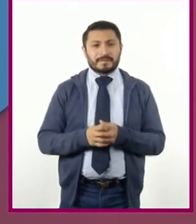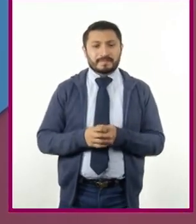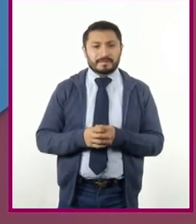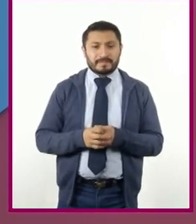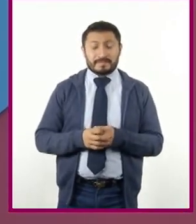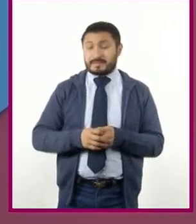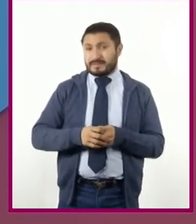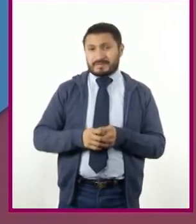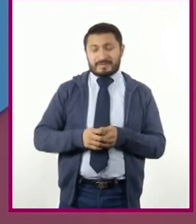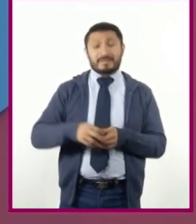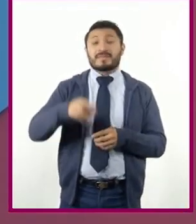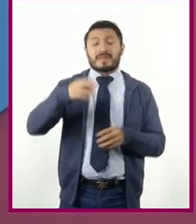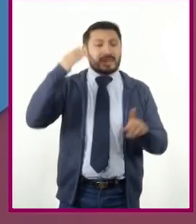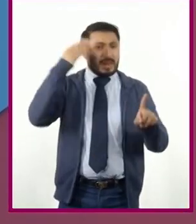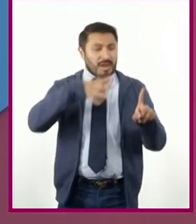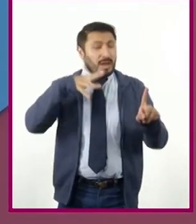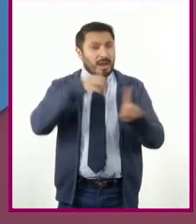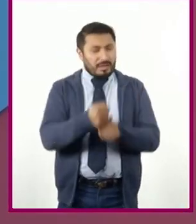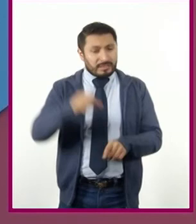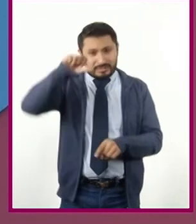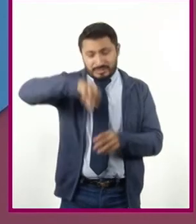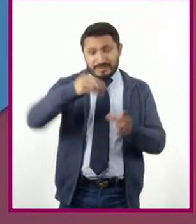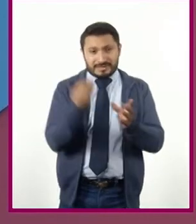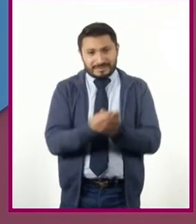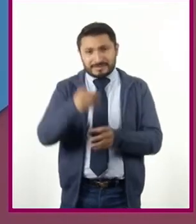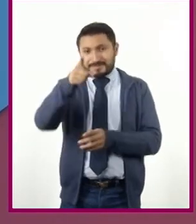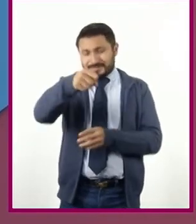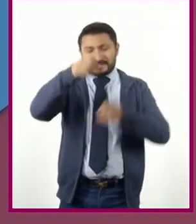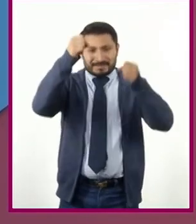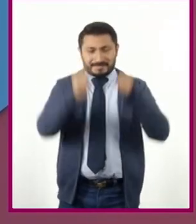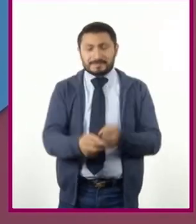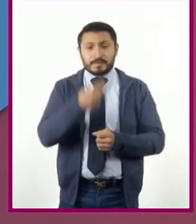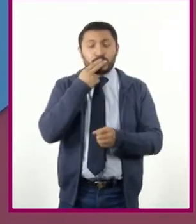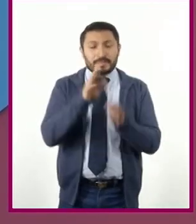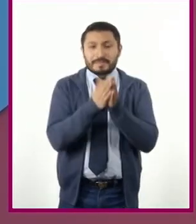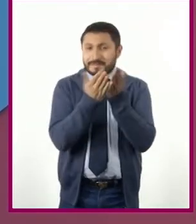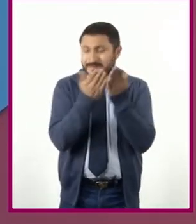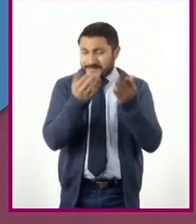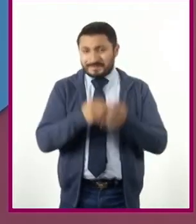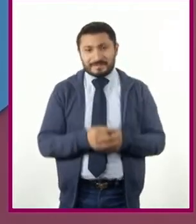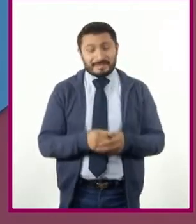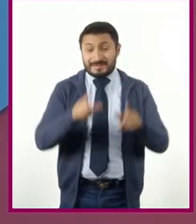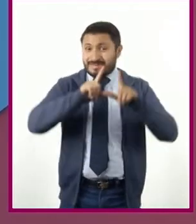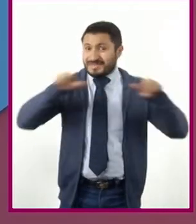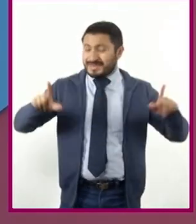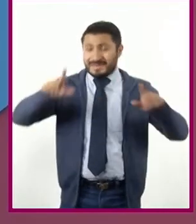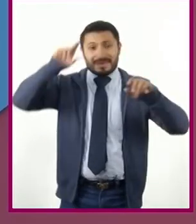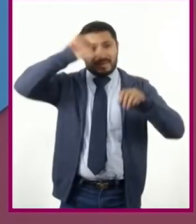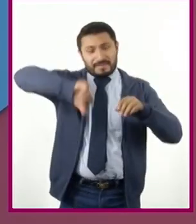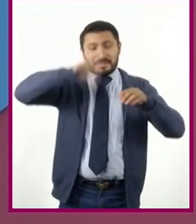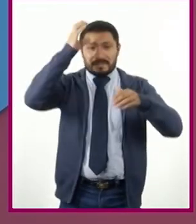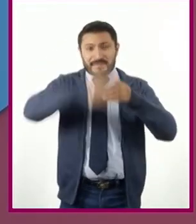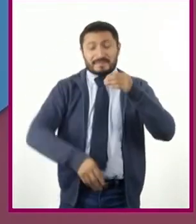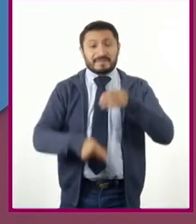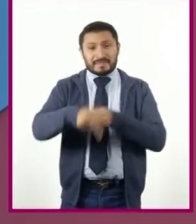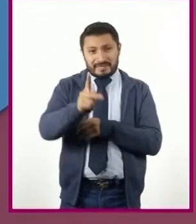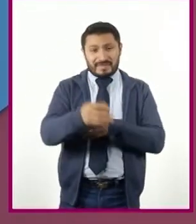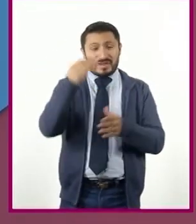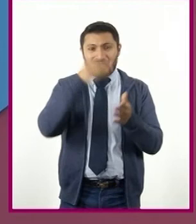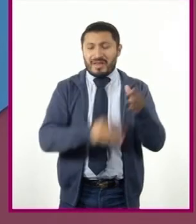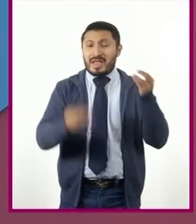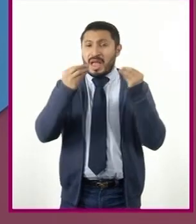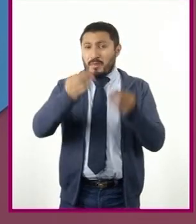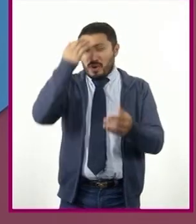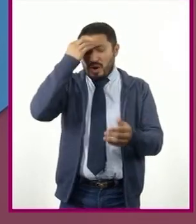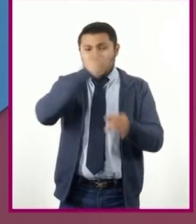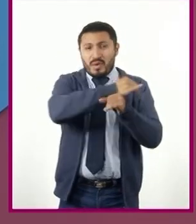Para resolver el reto de la sesión, no duden en apoyarse en su libro de texto. Listo, terminamos, pero aún nos queda